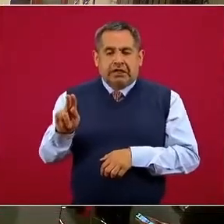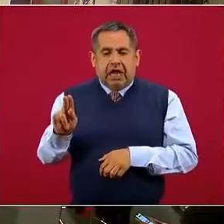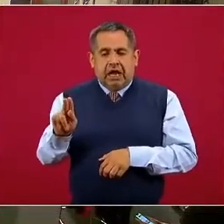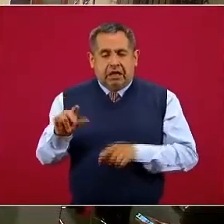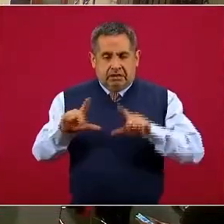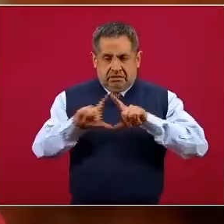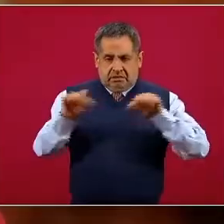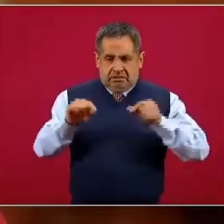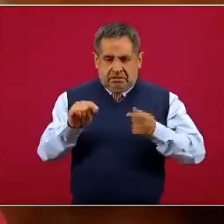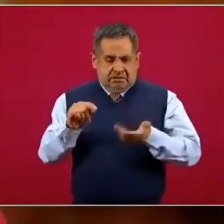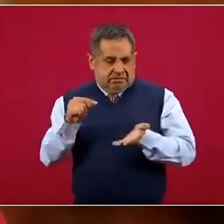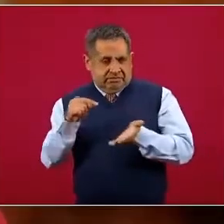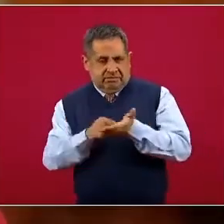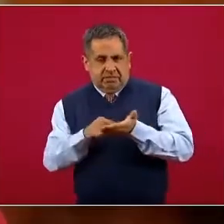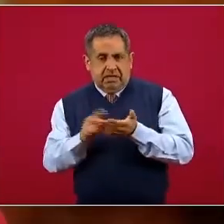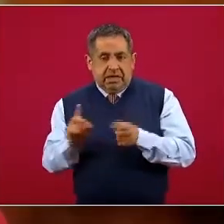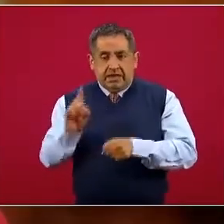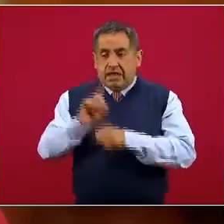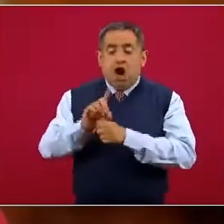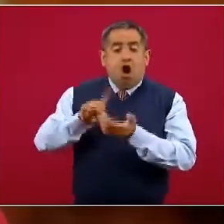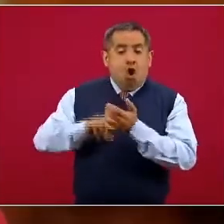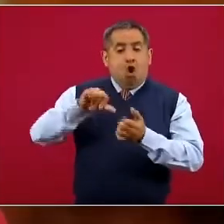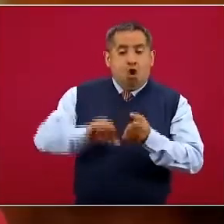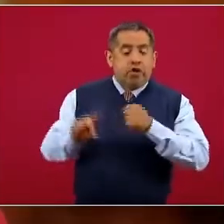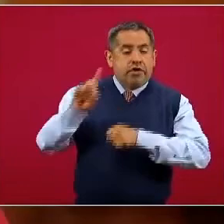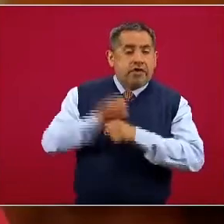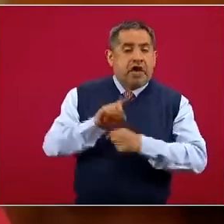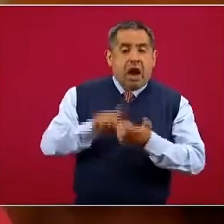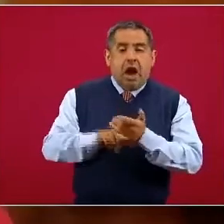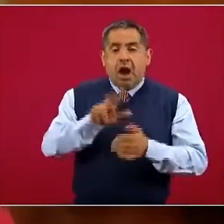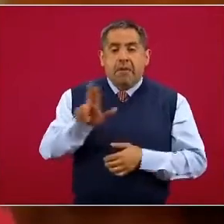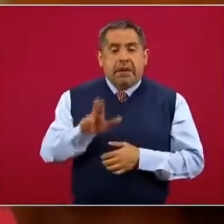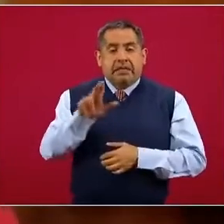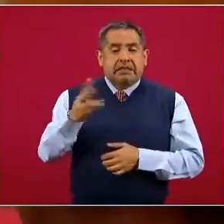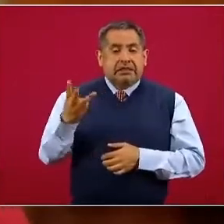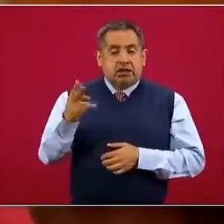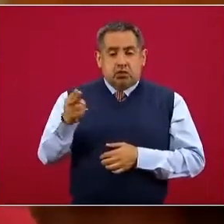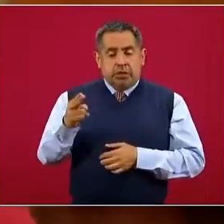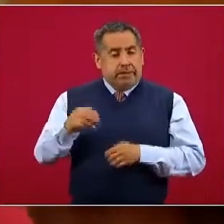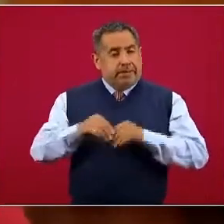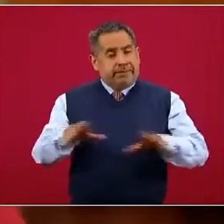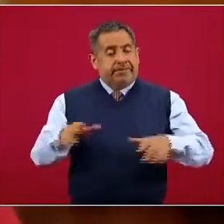que tiene lugar el día de hoy, martes 3 de noviembre.